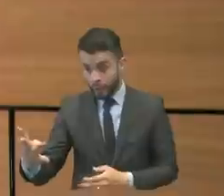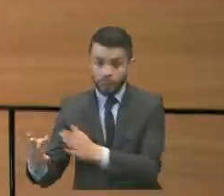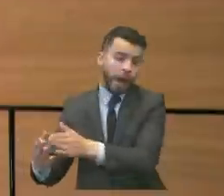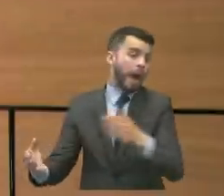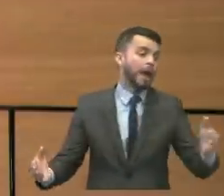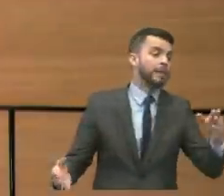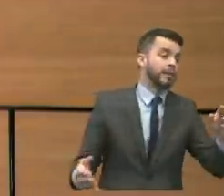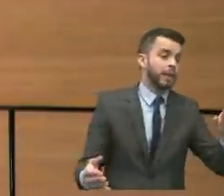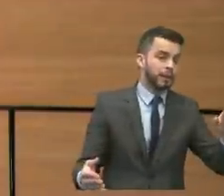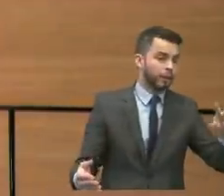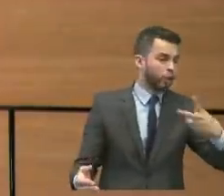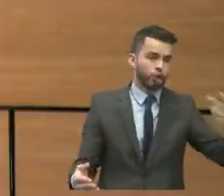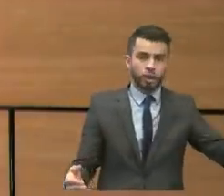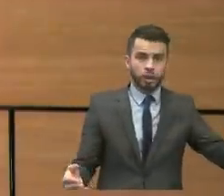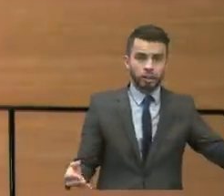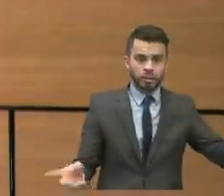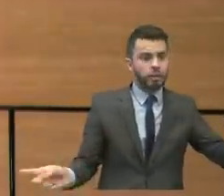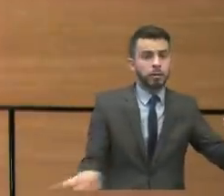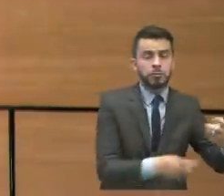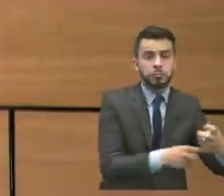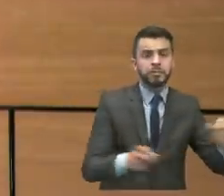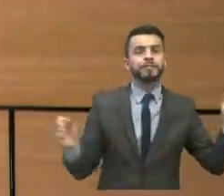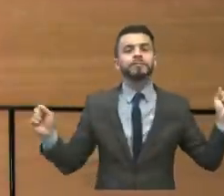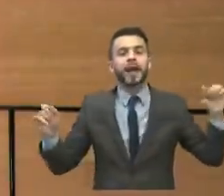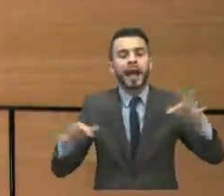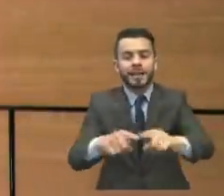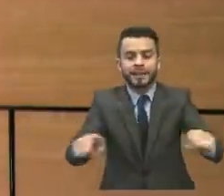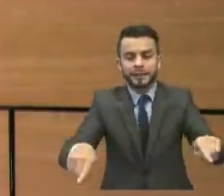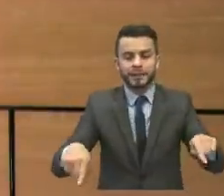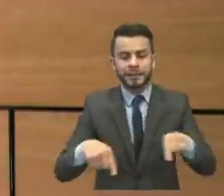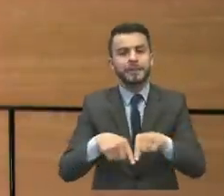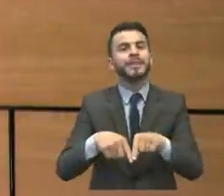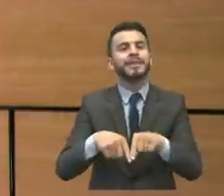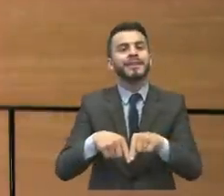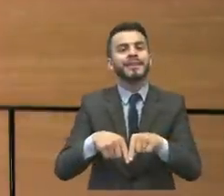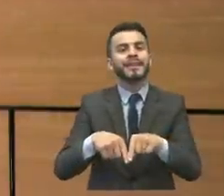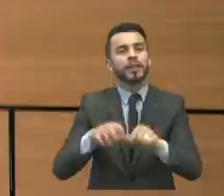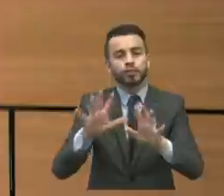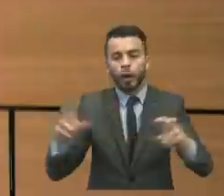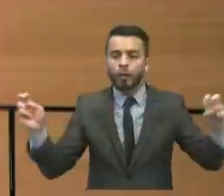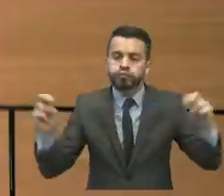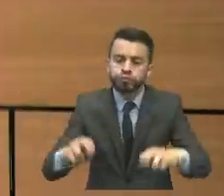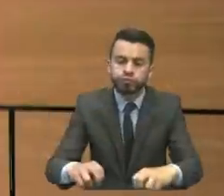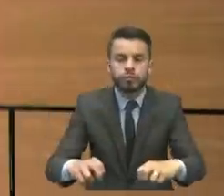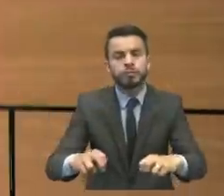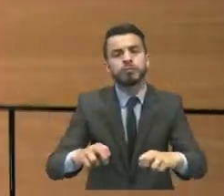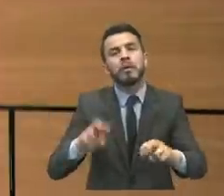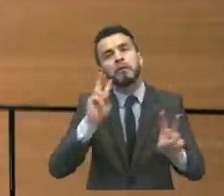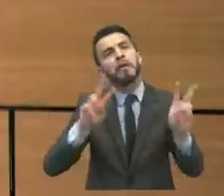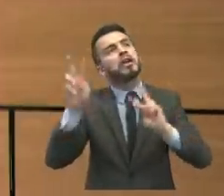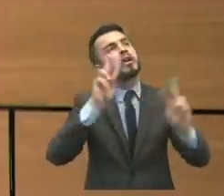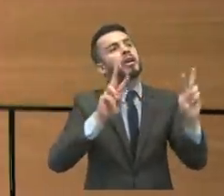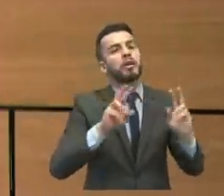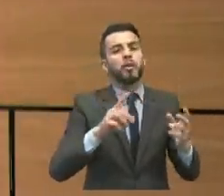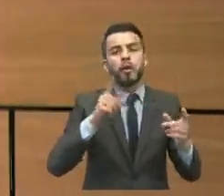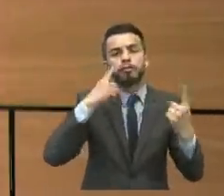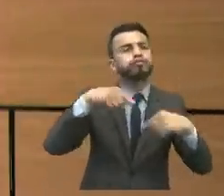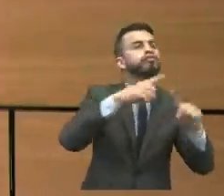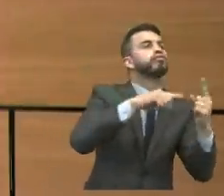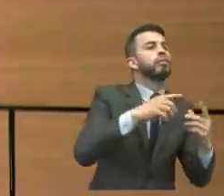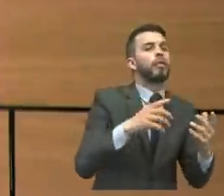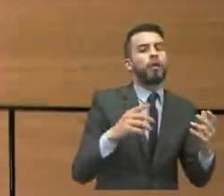séptima prácticamente no hay plazas. Mucho menos plazas, alamedas. En este diseño vamos a proponer a lo largo del corredor no solamente